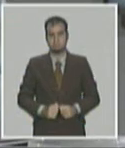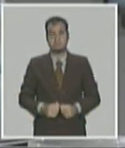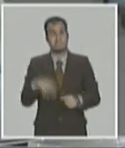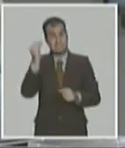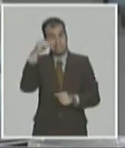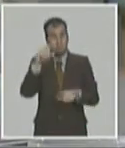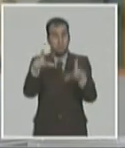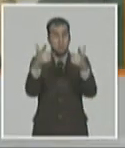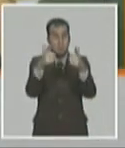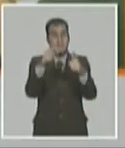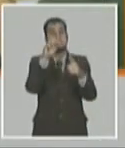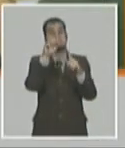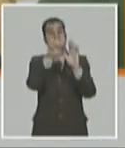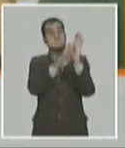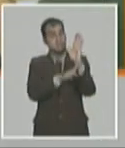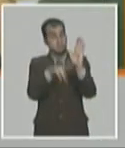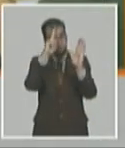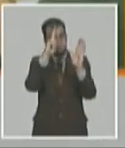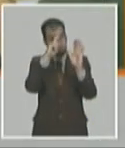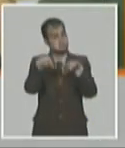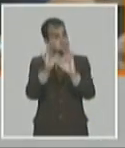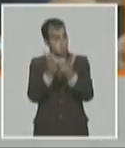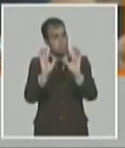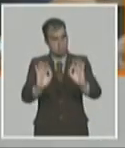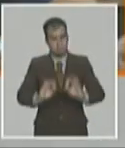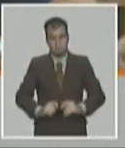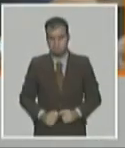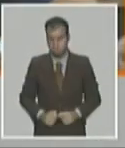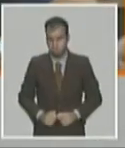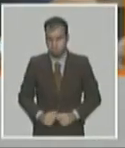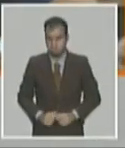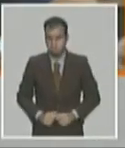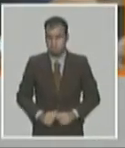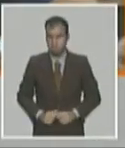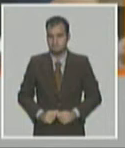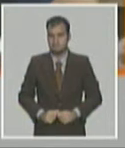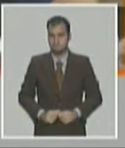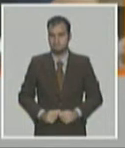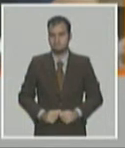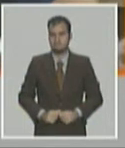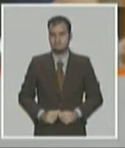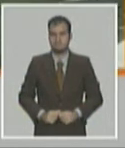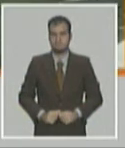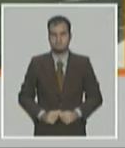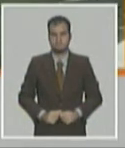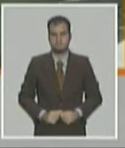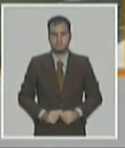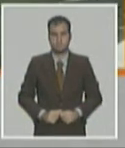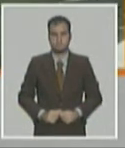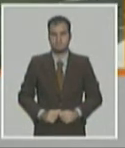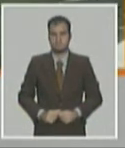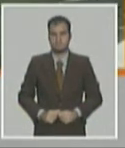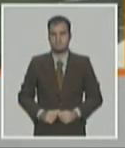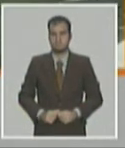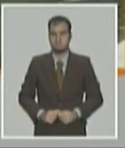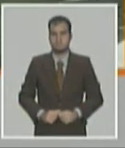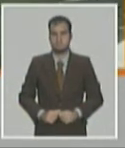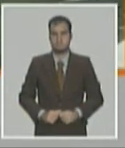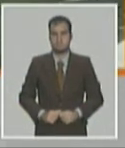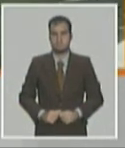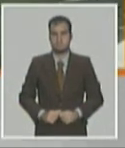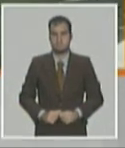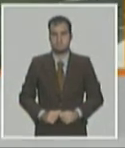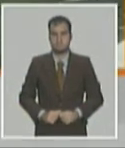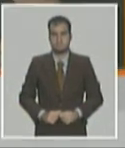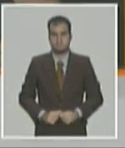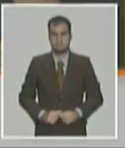higiénico-sanitarias. Y yo creo que fue interesante poder escuchar la presentación